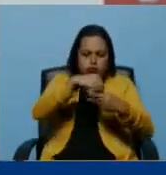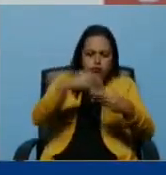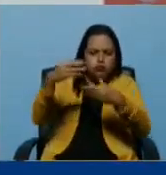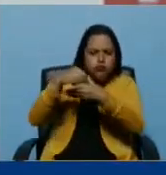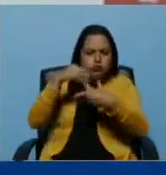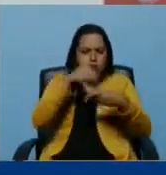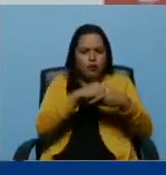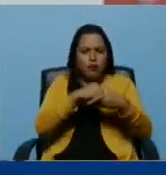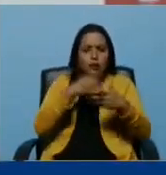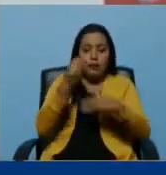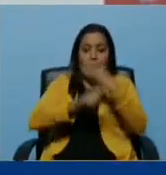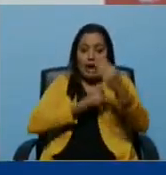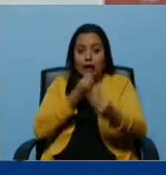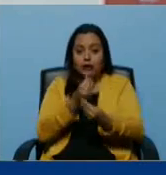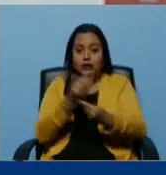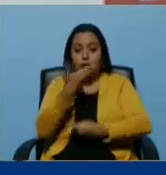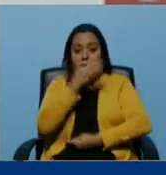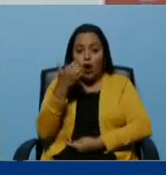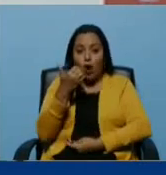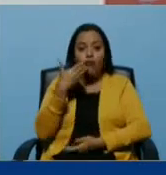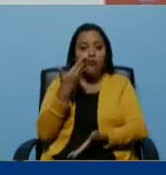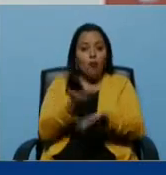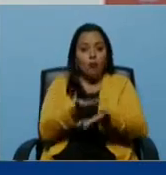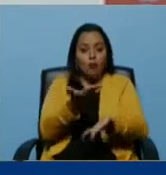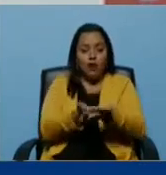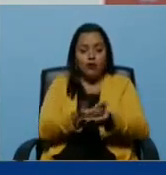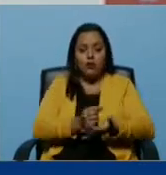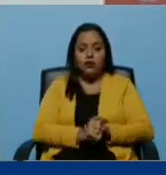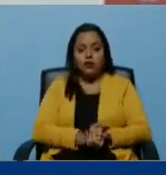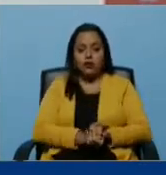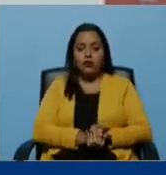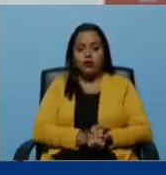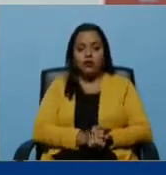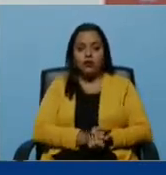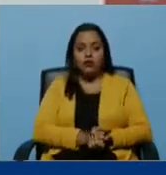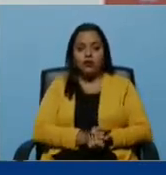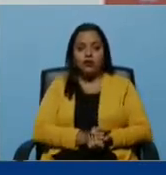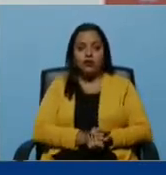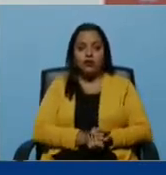aterrizar lo mejor para